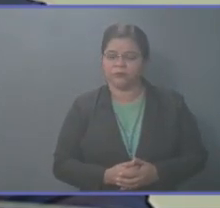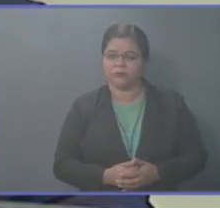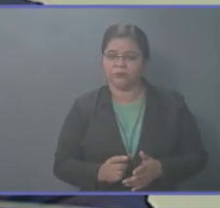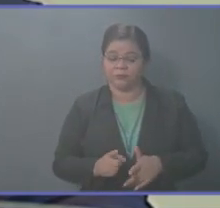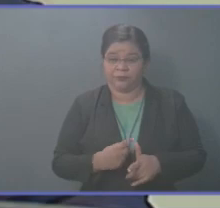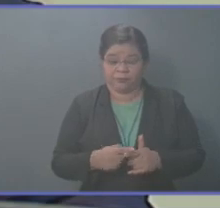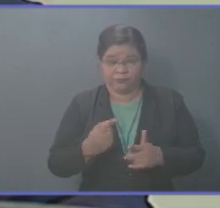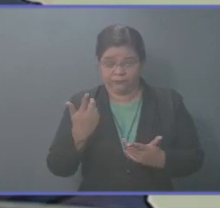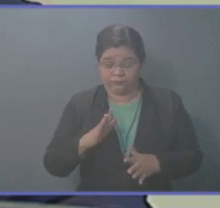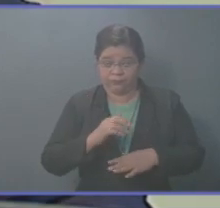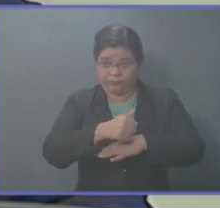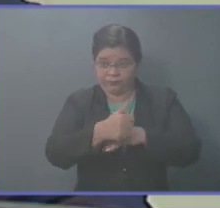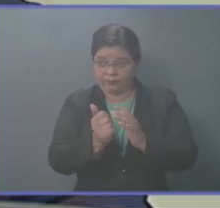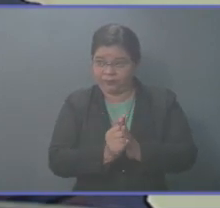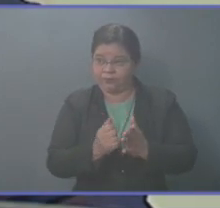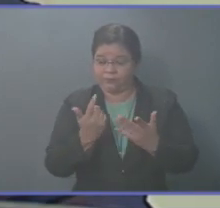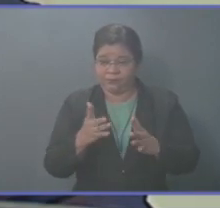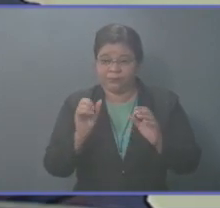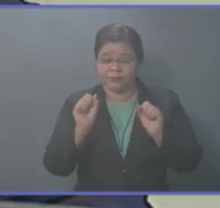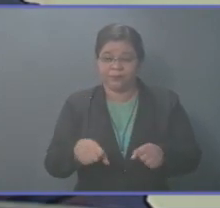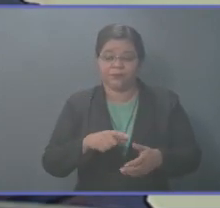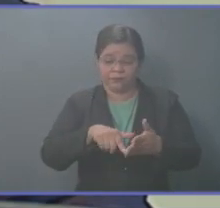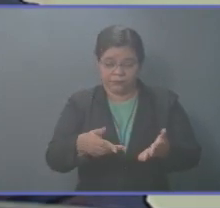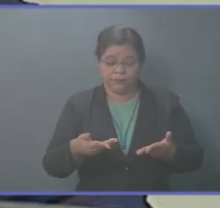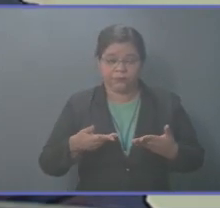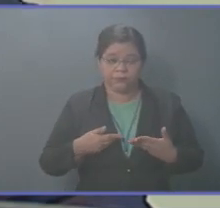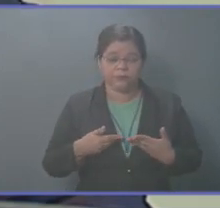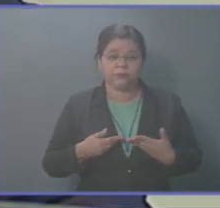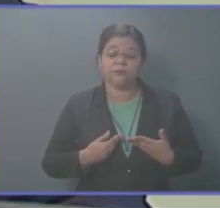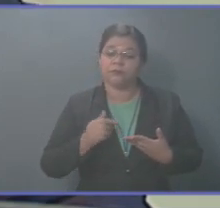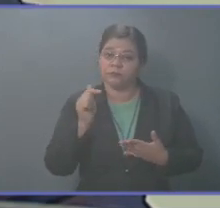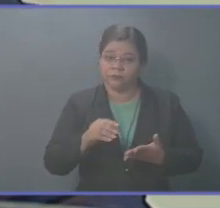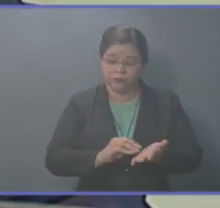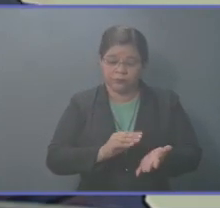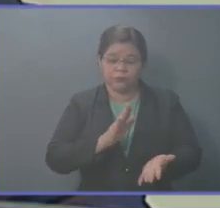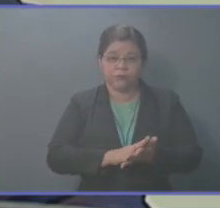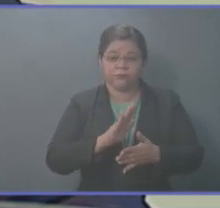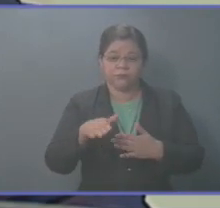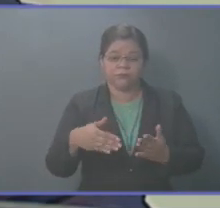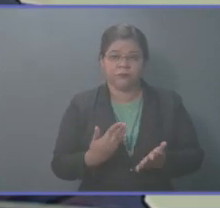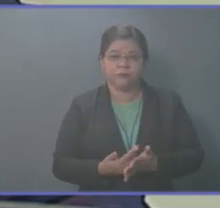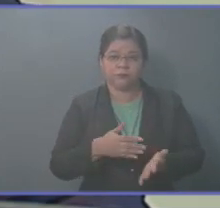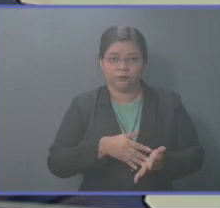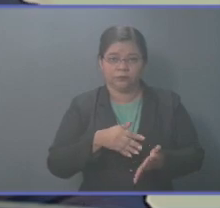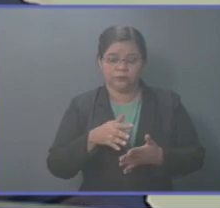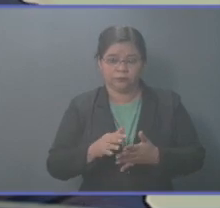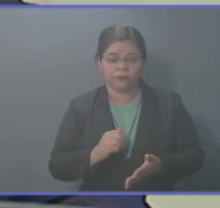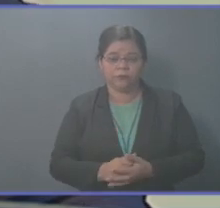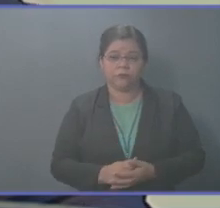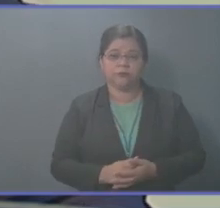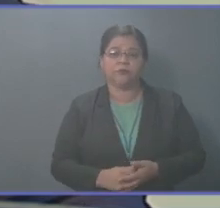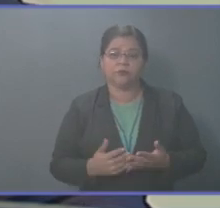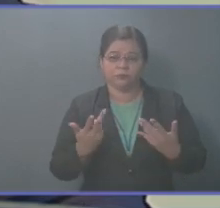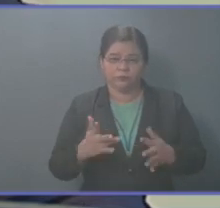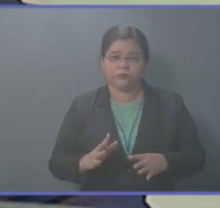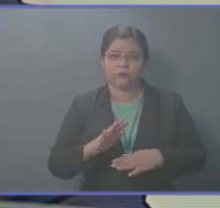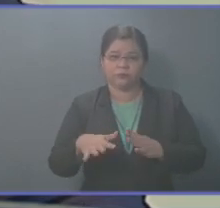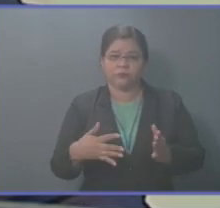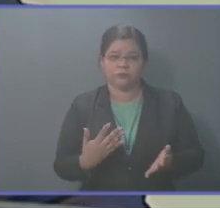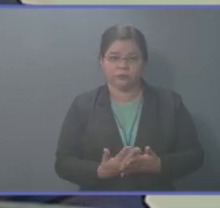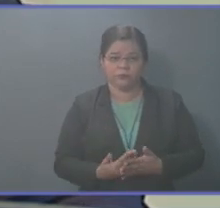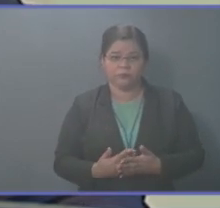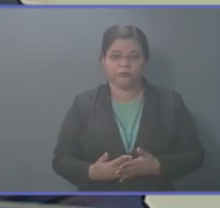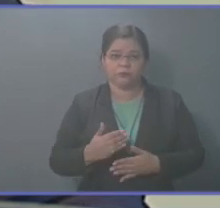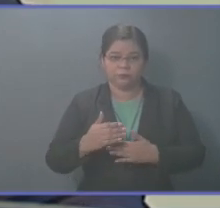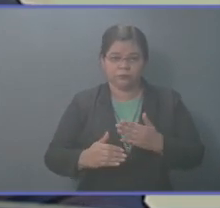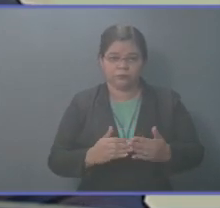Luego, manifiestan que este derecho tiene como propósito restablecer el orden constitucional alterado, separando a los funcionarios